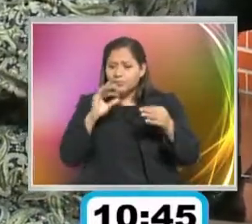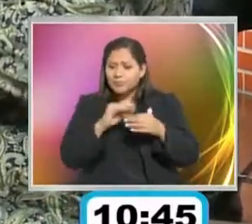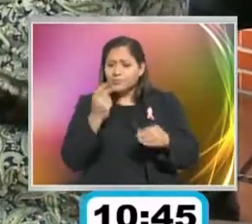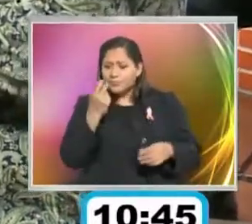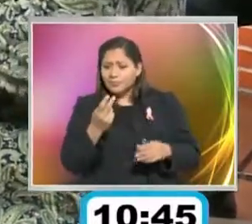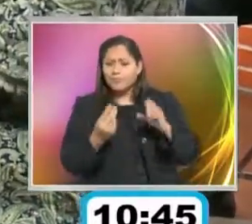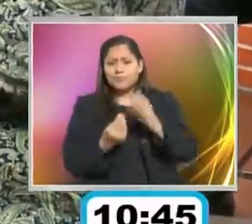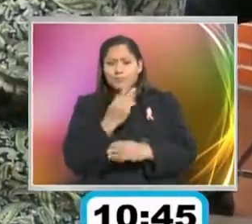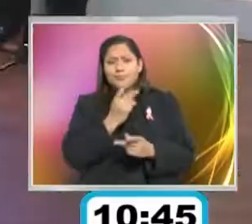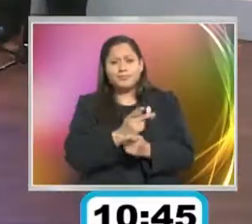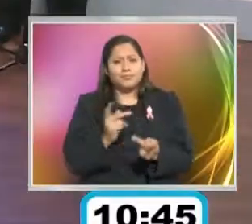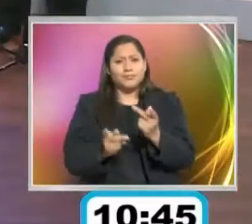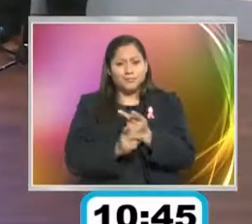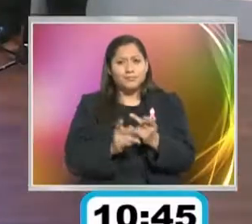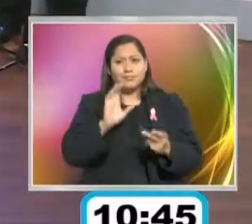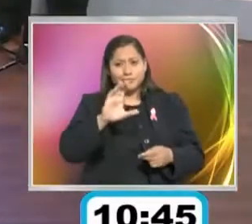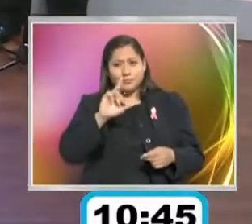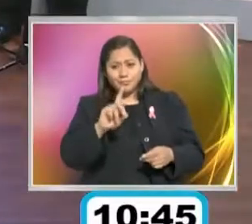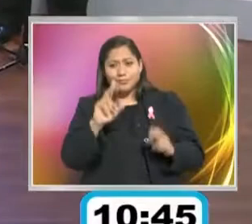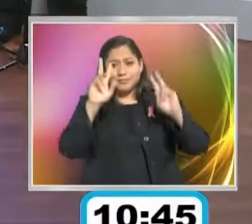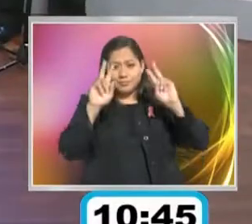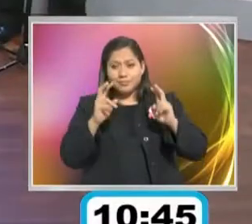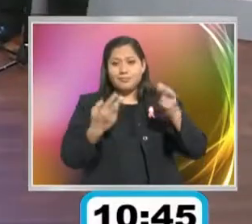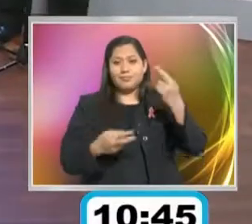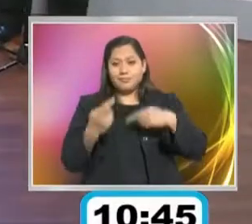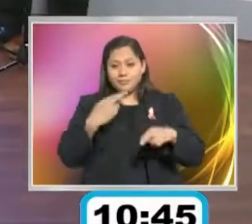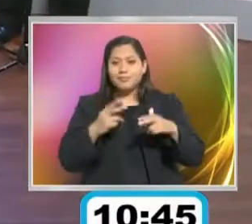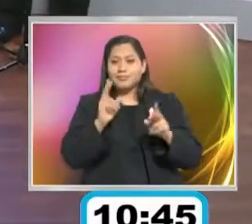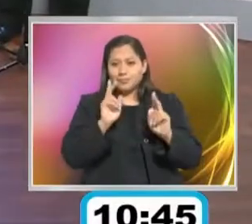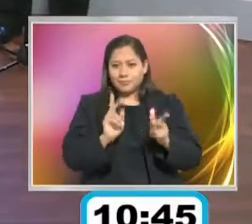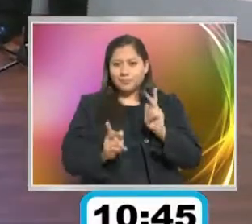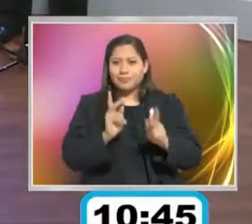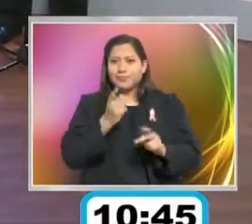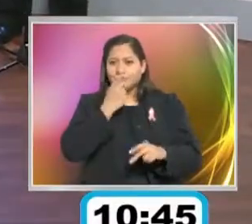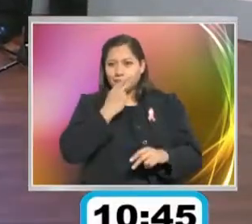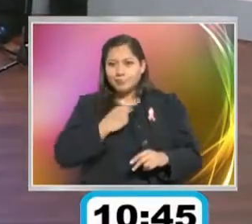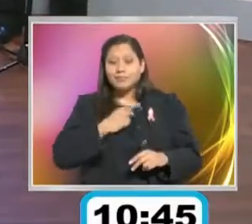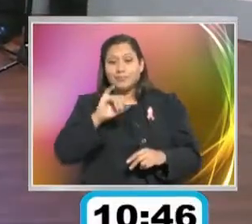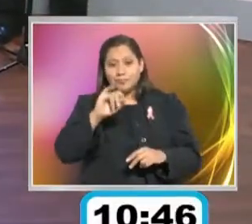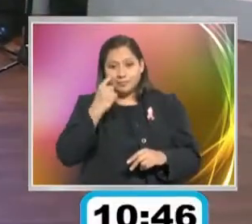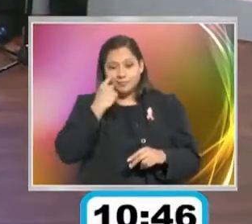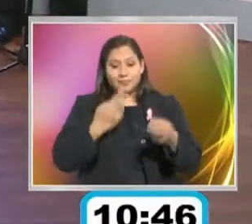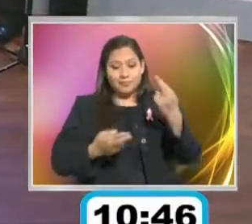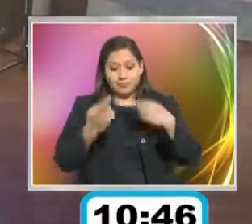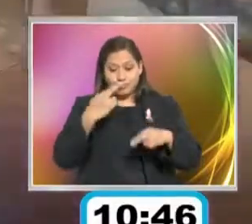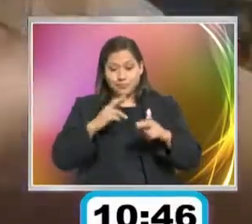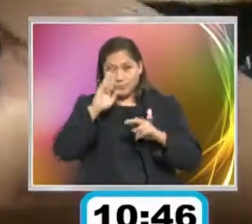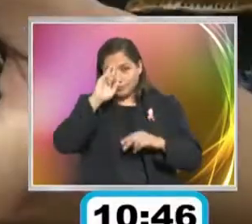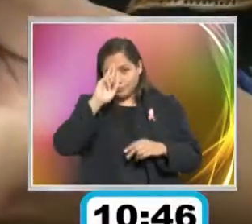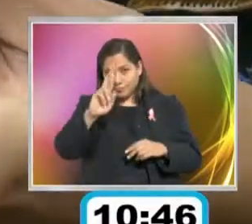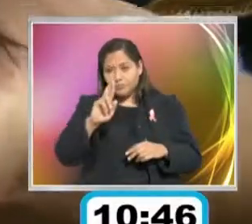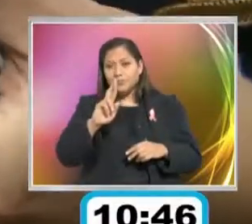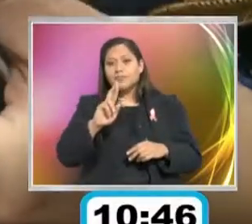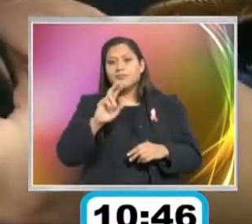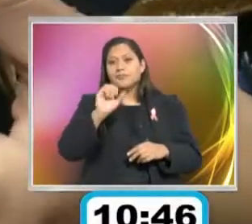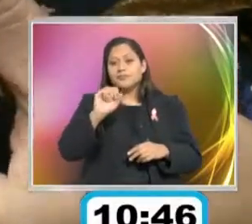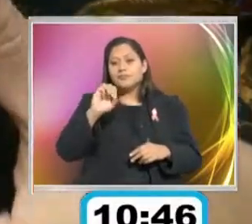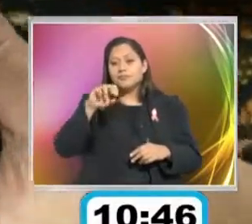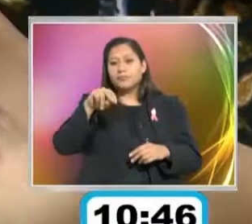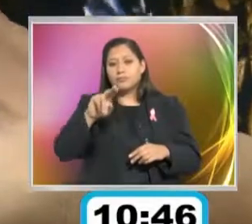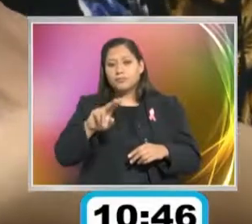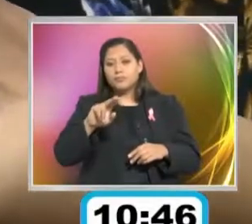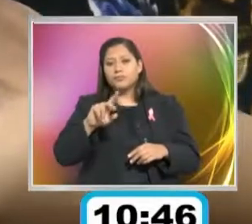esta nueva producción discográfica llamada El Regreso. Platiquen. Claro que sí, mira, El Regreso tributo al son montuno es